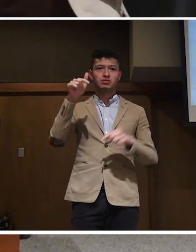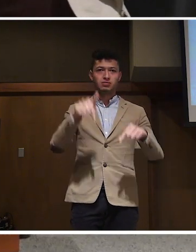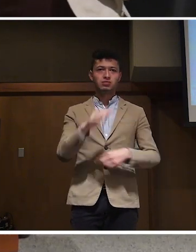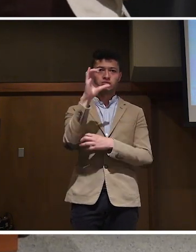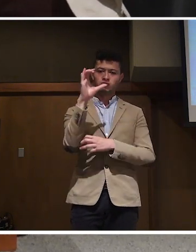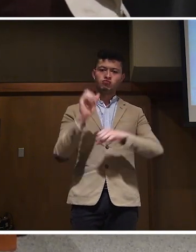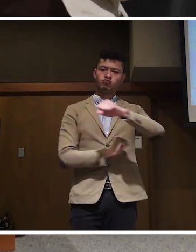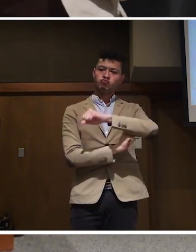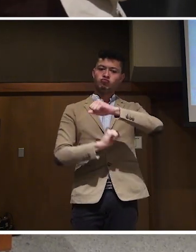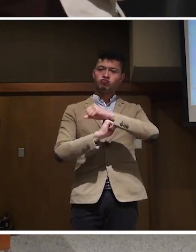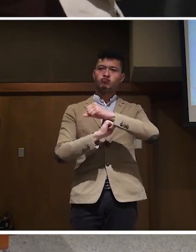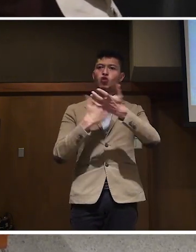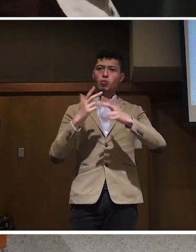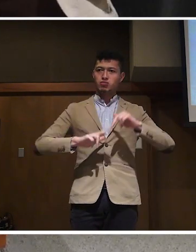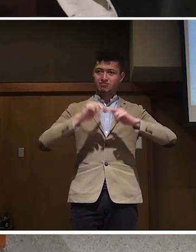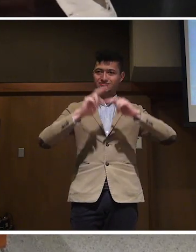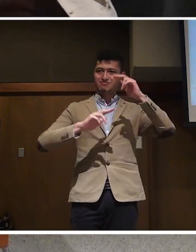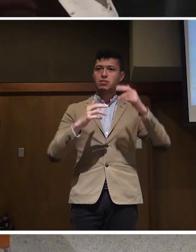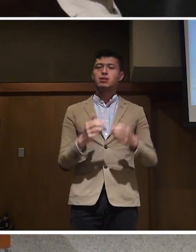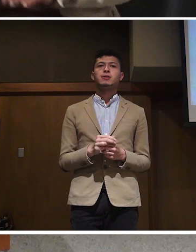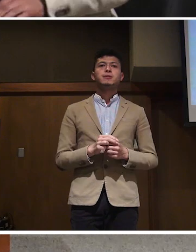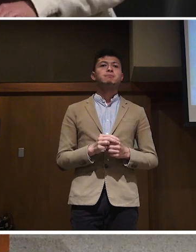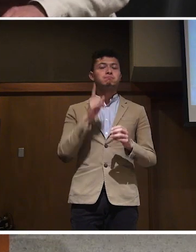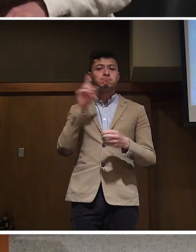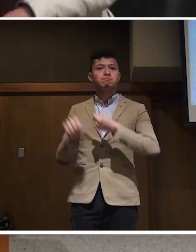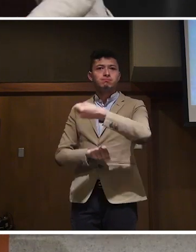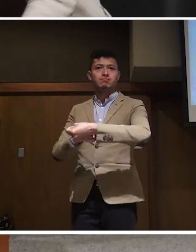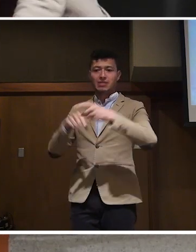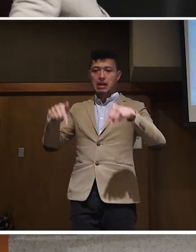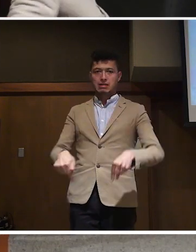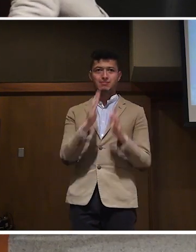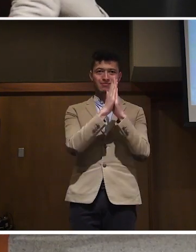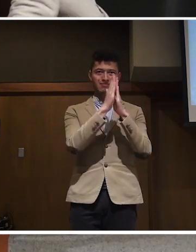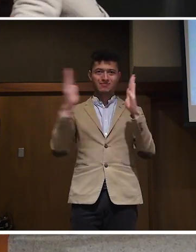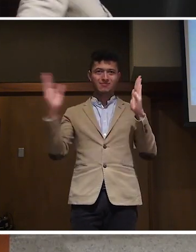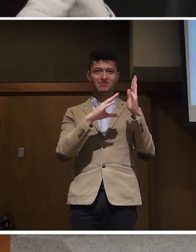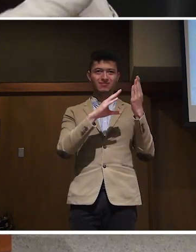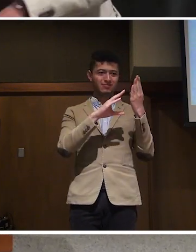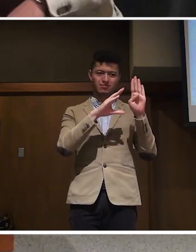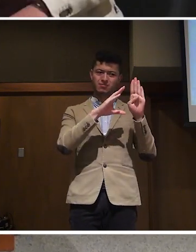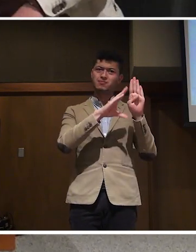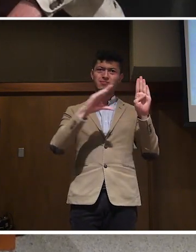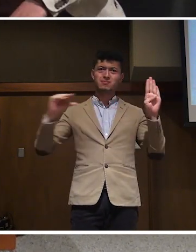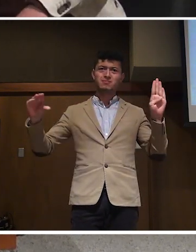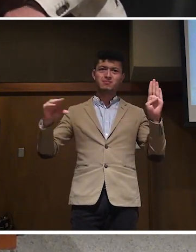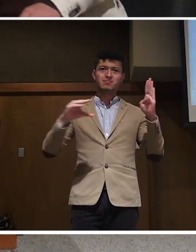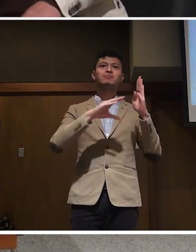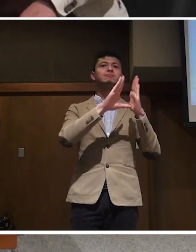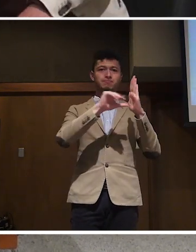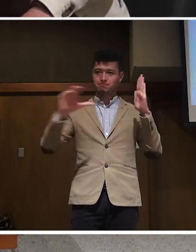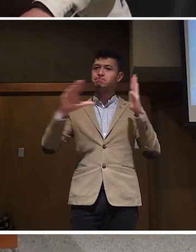exposición que está aquí en la biblioteca, muy bella, BLA 60